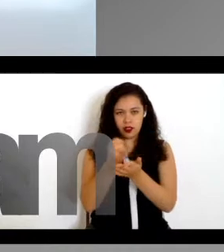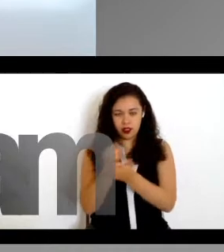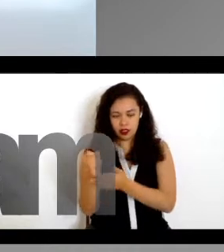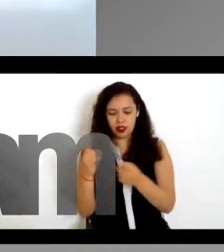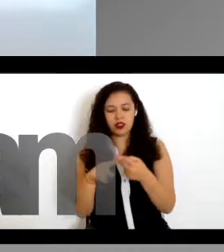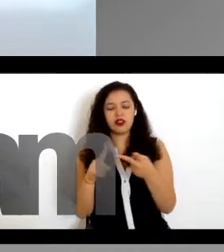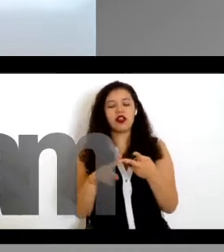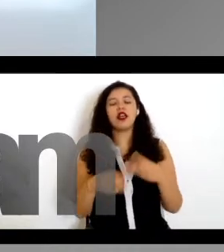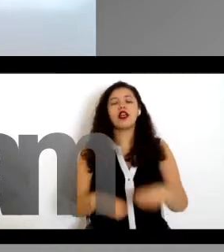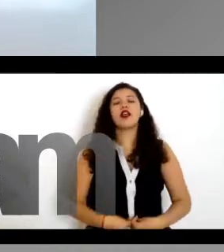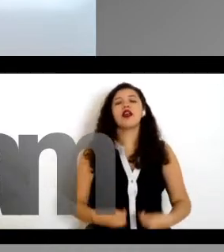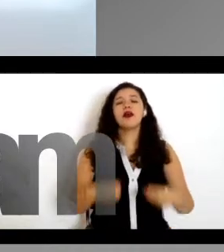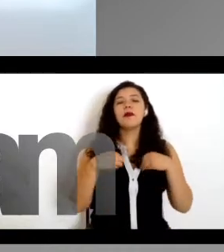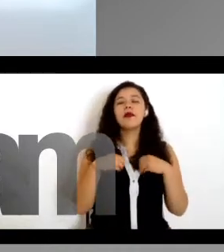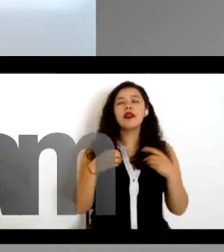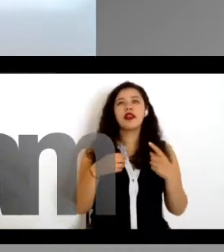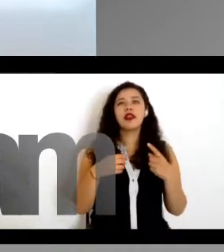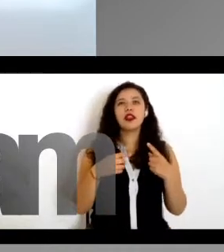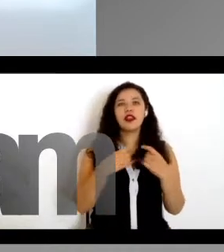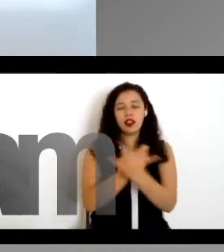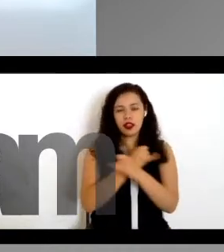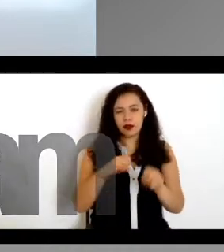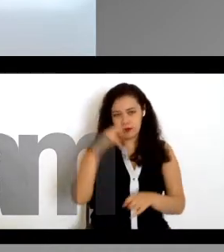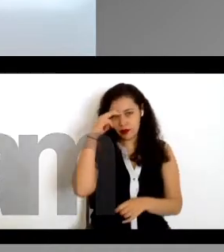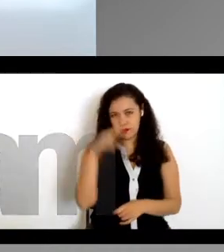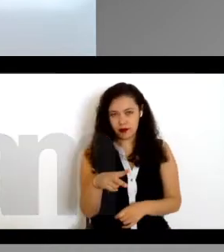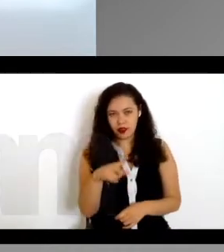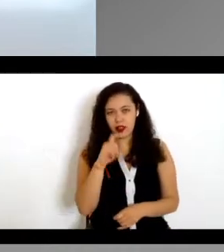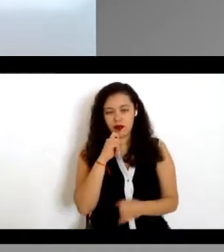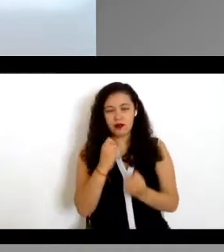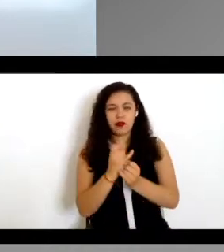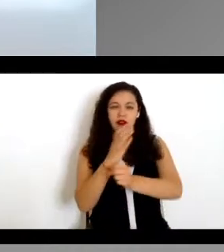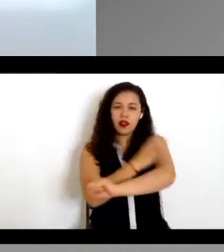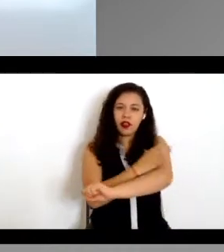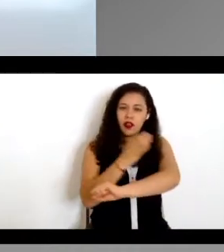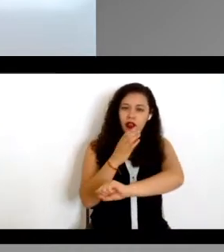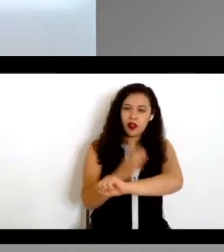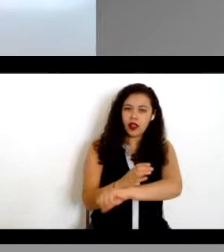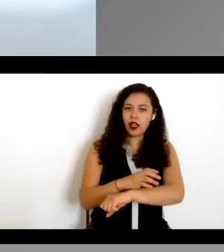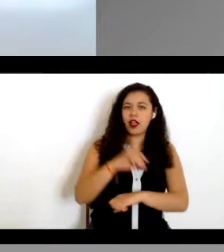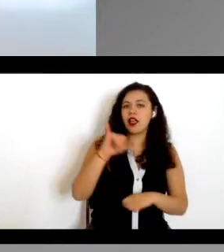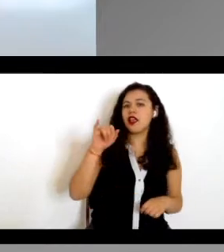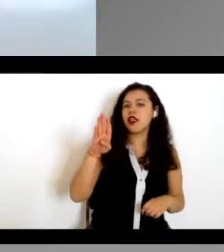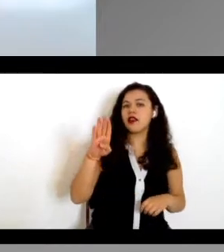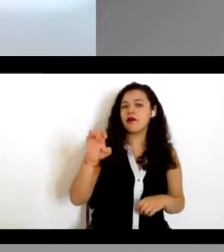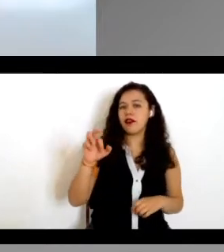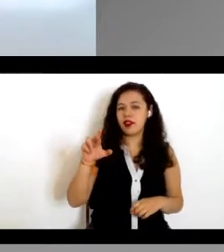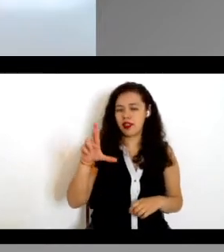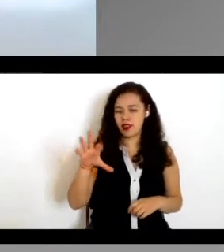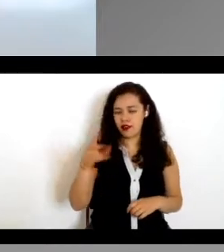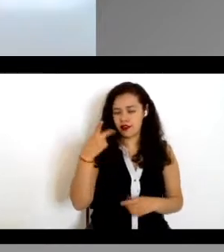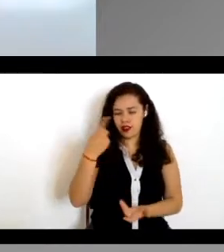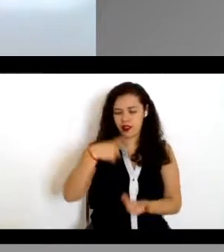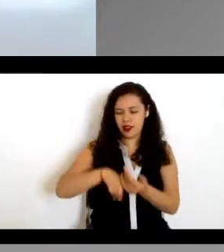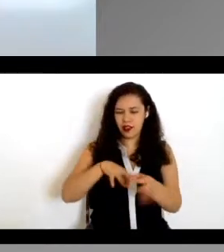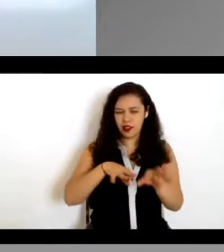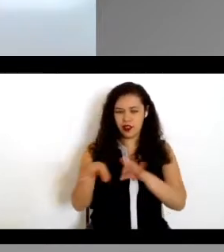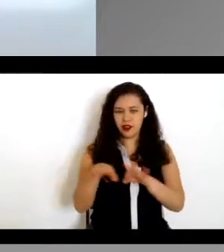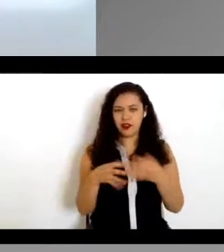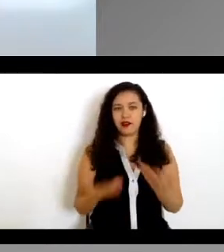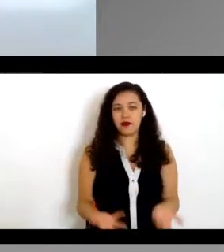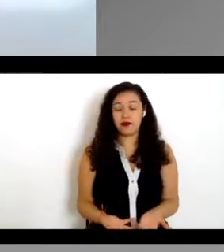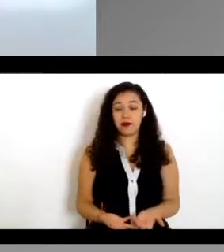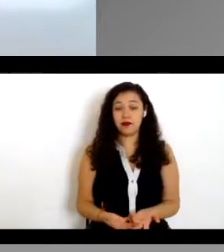México, así como con el compañero de Libero. Al respecto, hemos tenido oportunidad